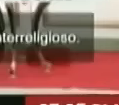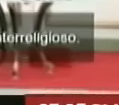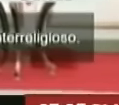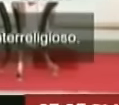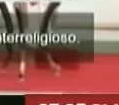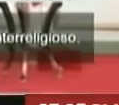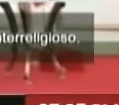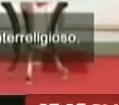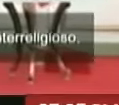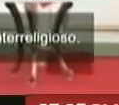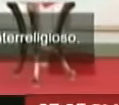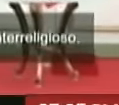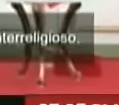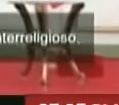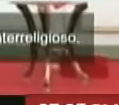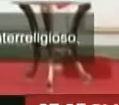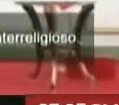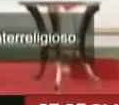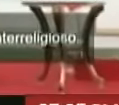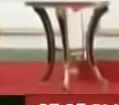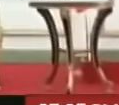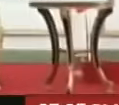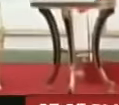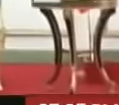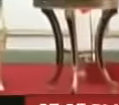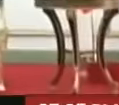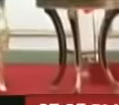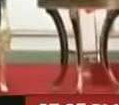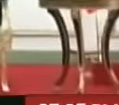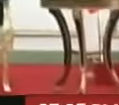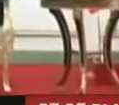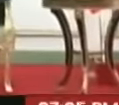diálogo intercultural e interreligioso.